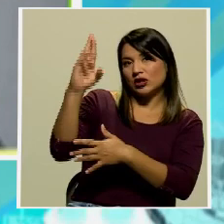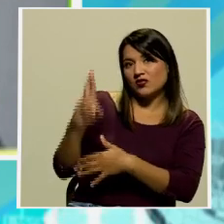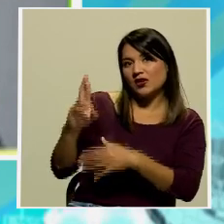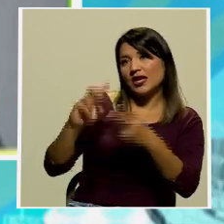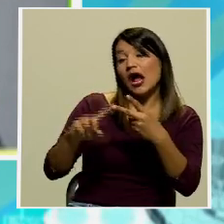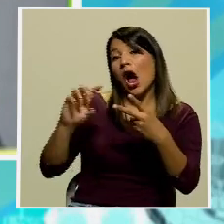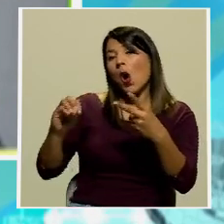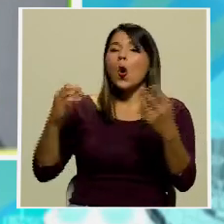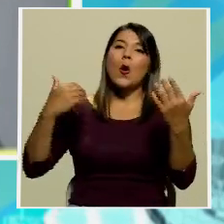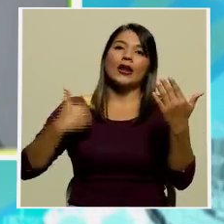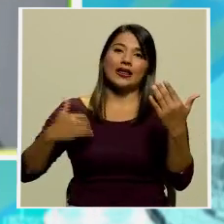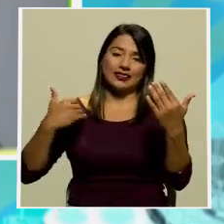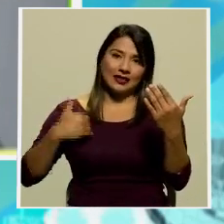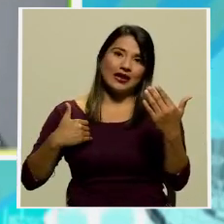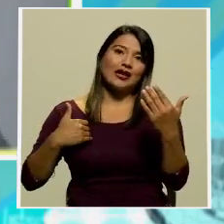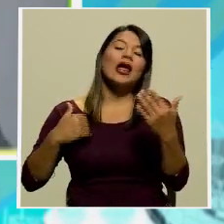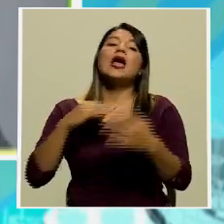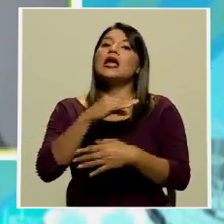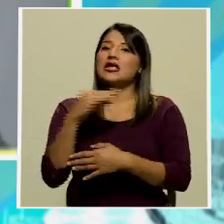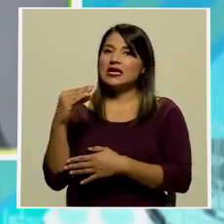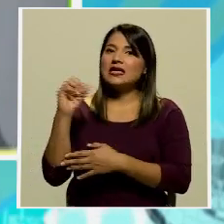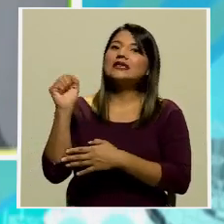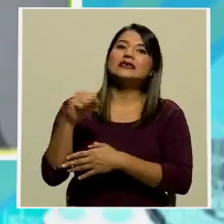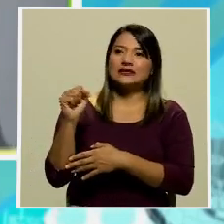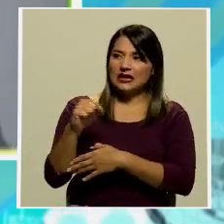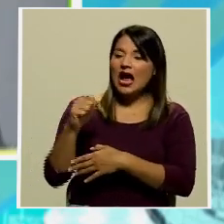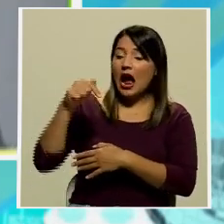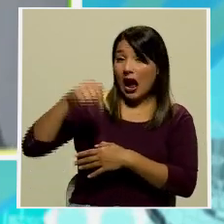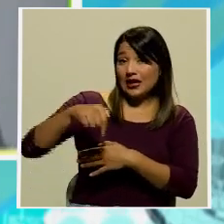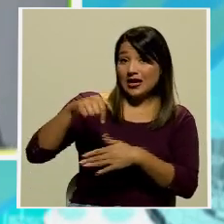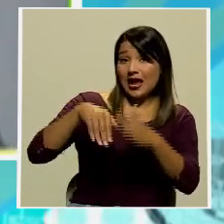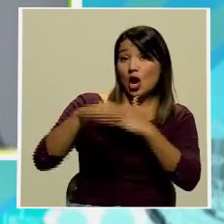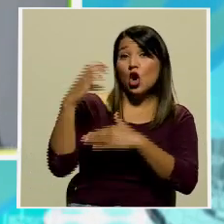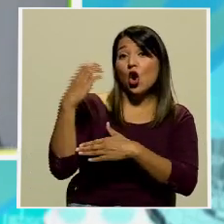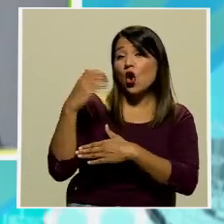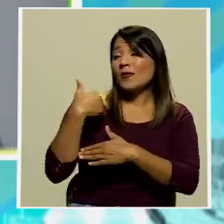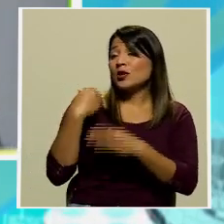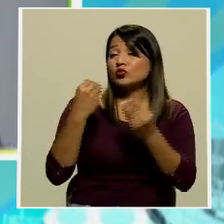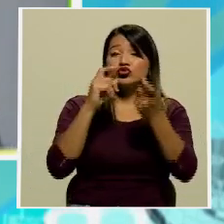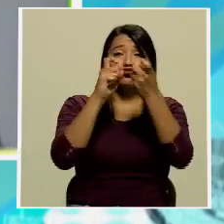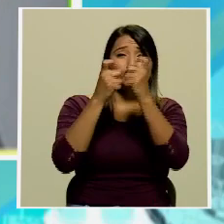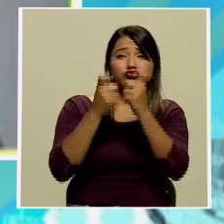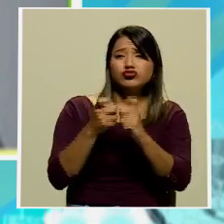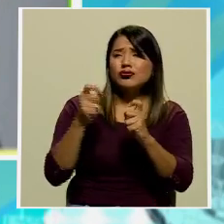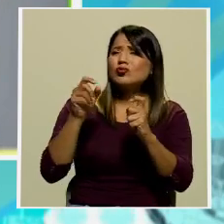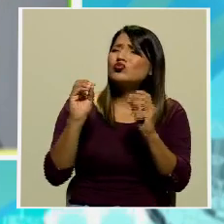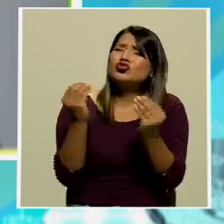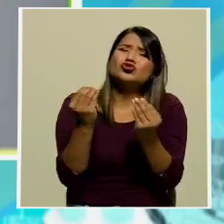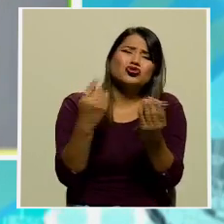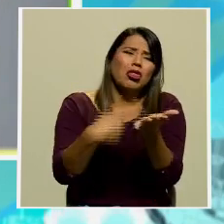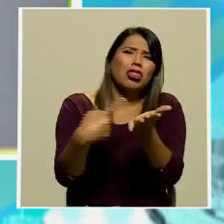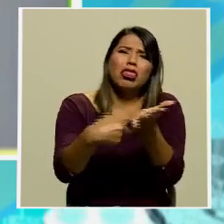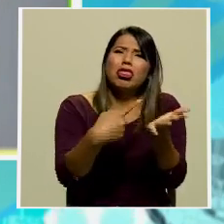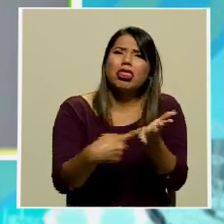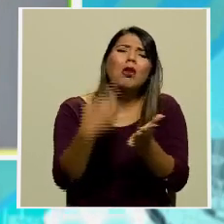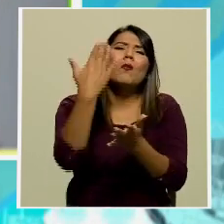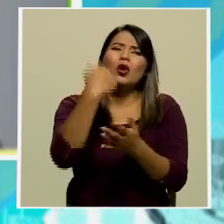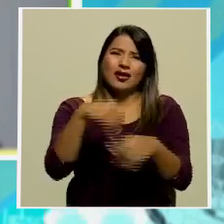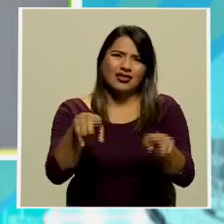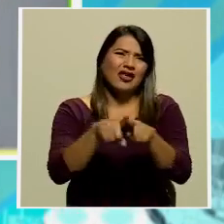incluye ajustes draconianos. Aquí hubo unos debates enormes en ese momento porque incluía recortes en el